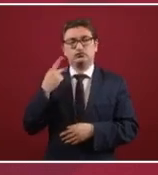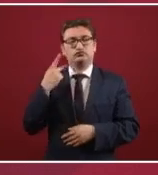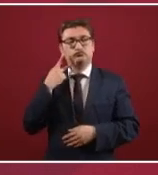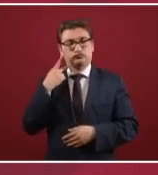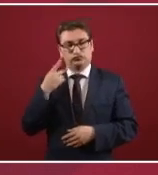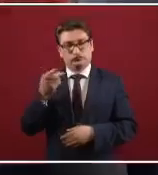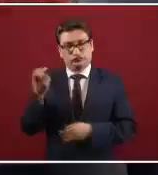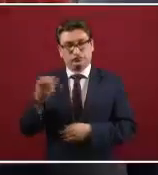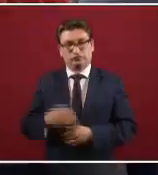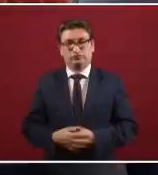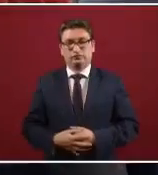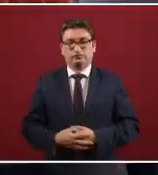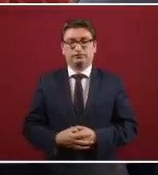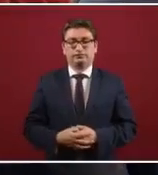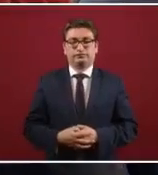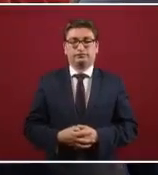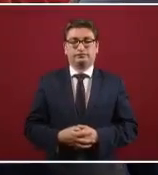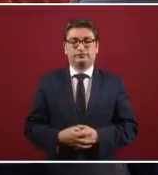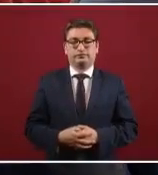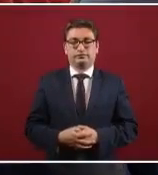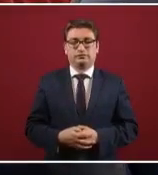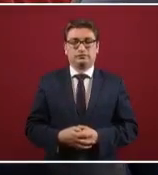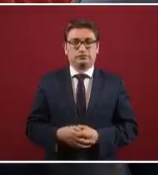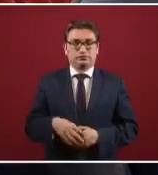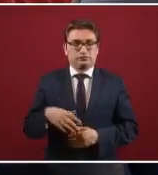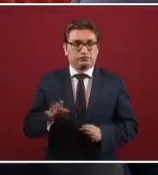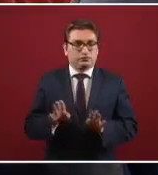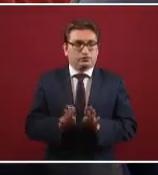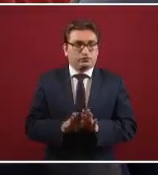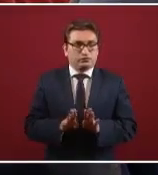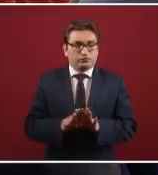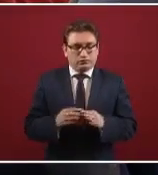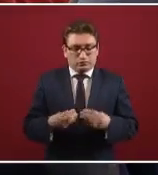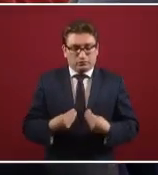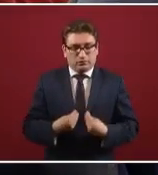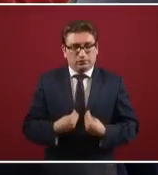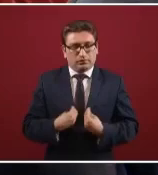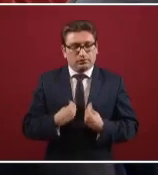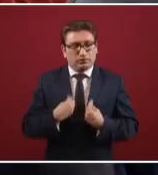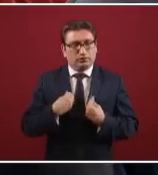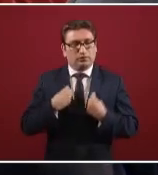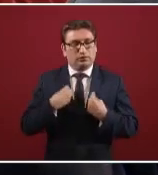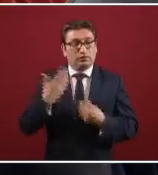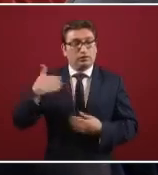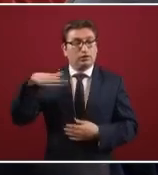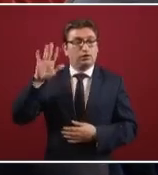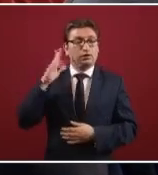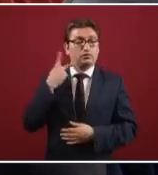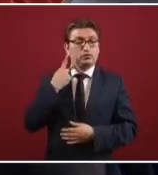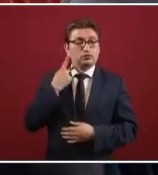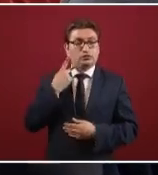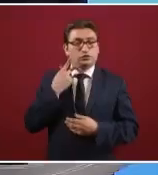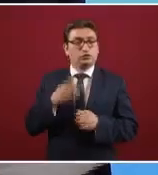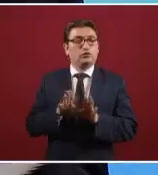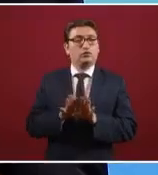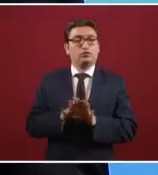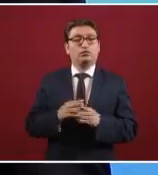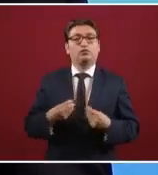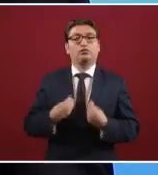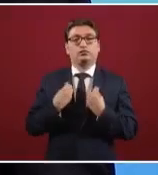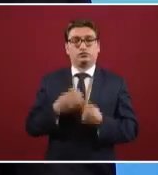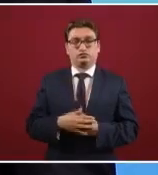mucho antes pues como vivían los políticos cómo